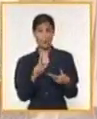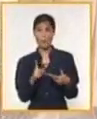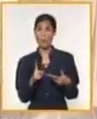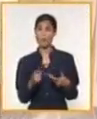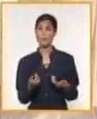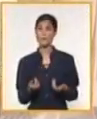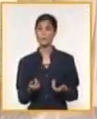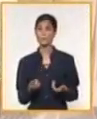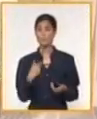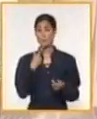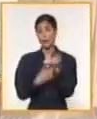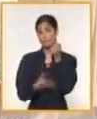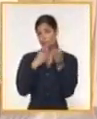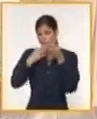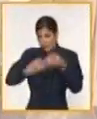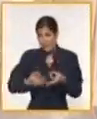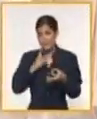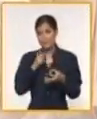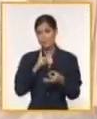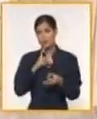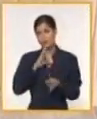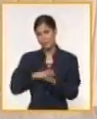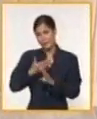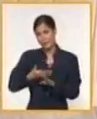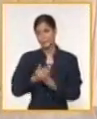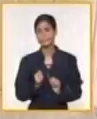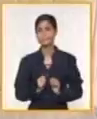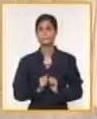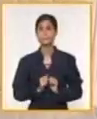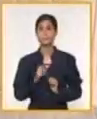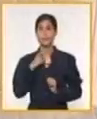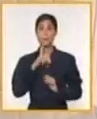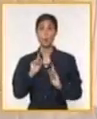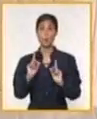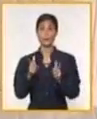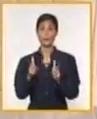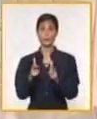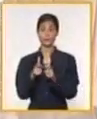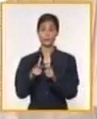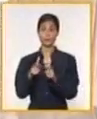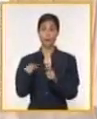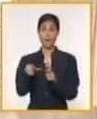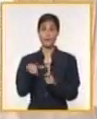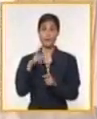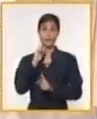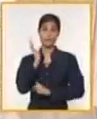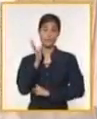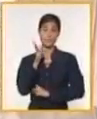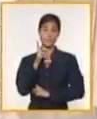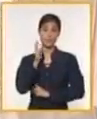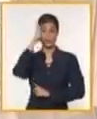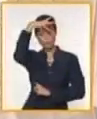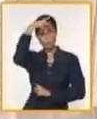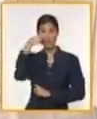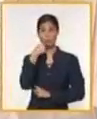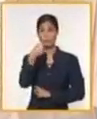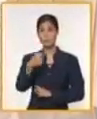razones reales, tal vez después las diga, pero en el discurso de Trump hay una doble vía, en el de